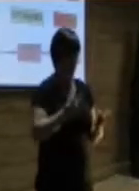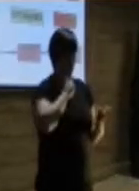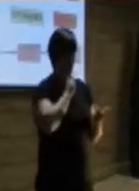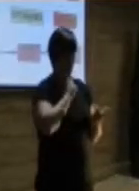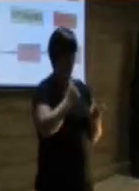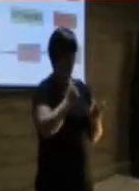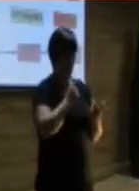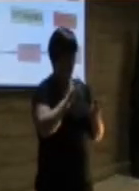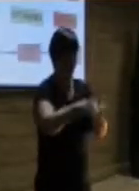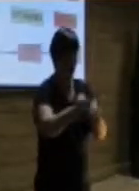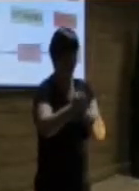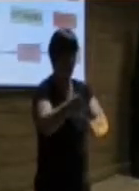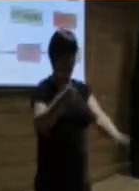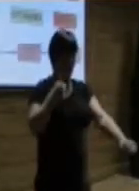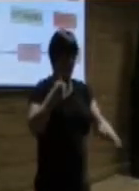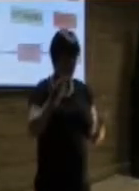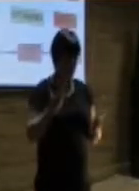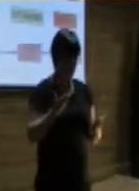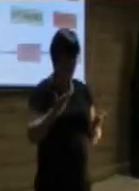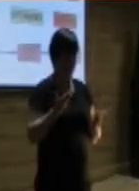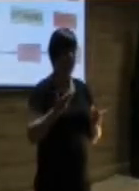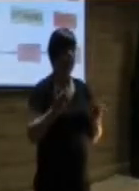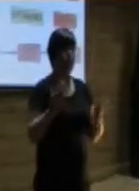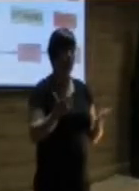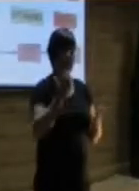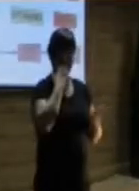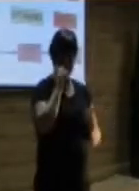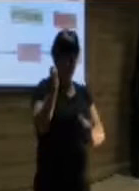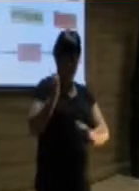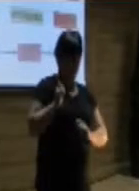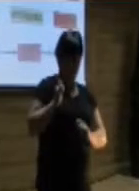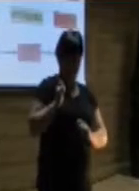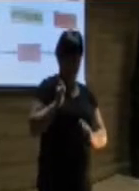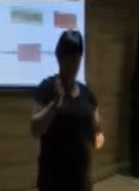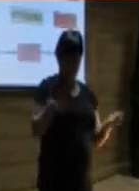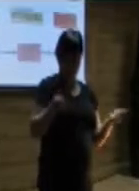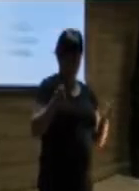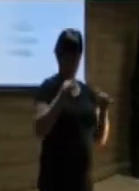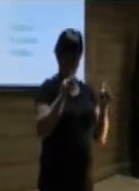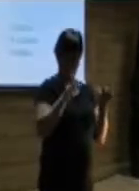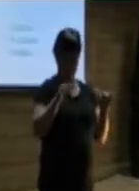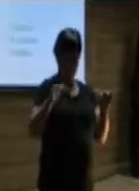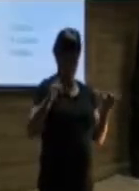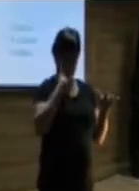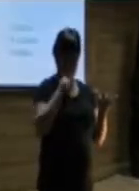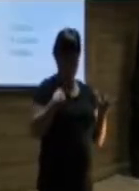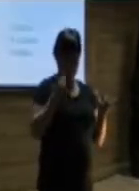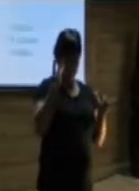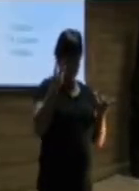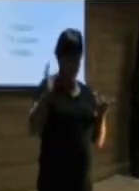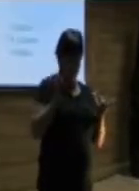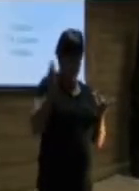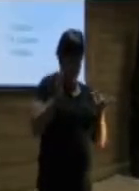La prevención. Y aquí, si me deja el moderador, 3 diapositivas para hablar de mi libro.